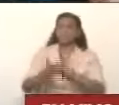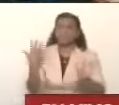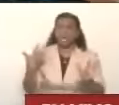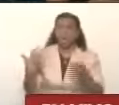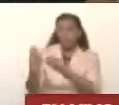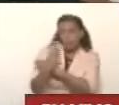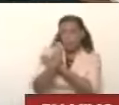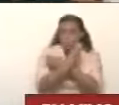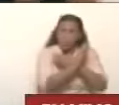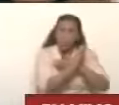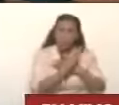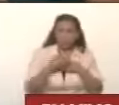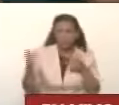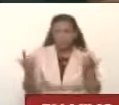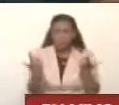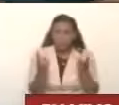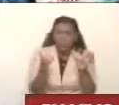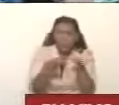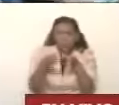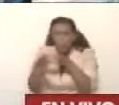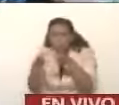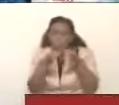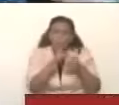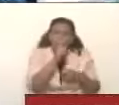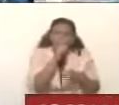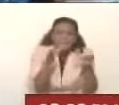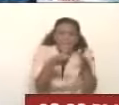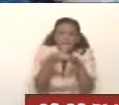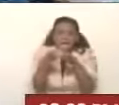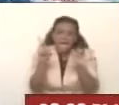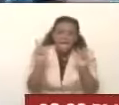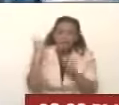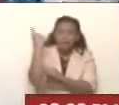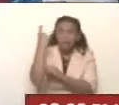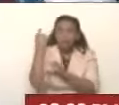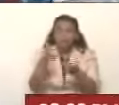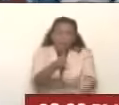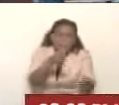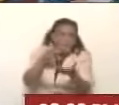protección básica, pues, con unos grupos de comando, unos cohetes, unas cositas. Pues.